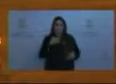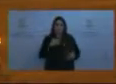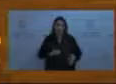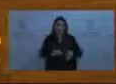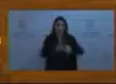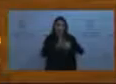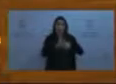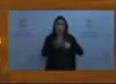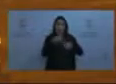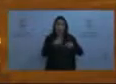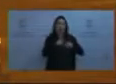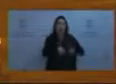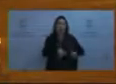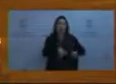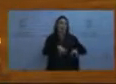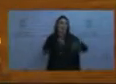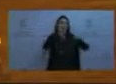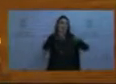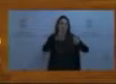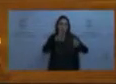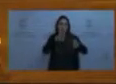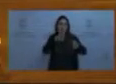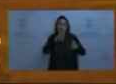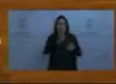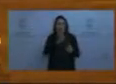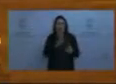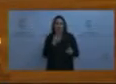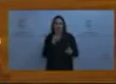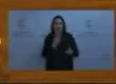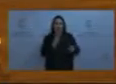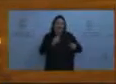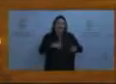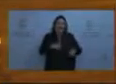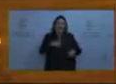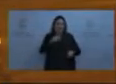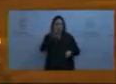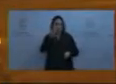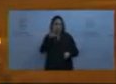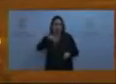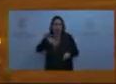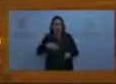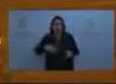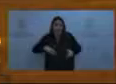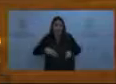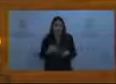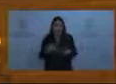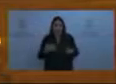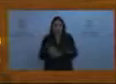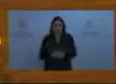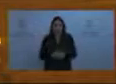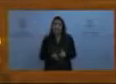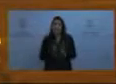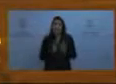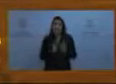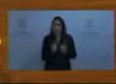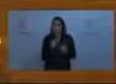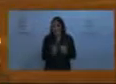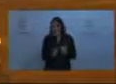de lo de la moda alimentaria, de que parece que sin gluten ya moda. No, el único tratamiento que tienen actualmente los